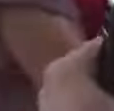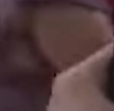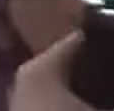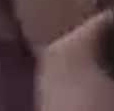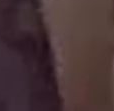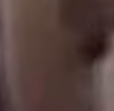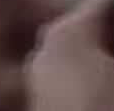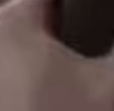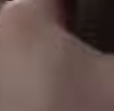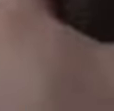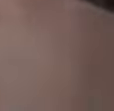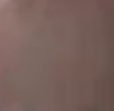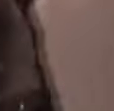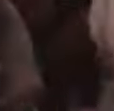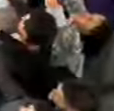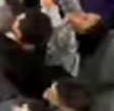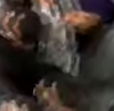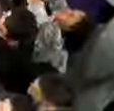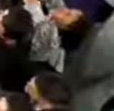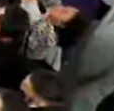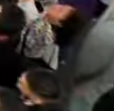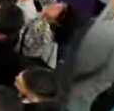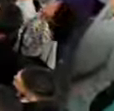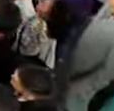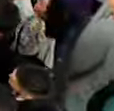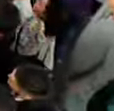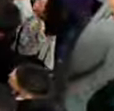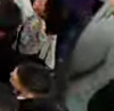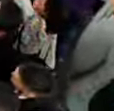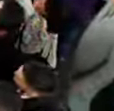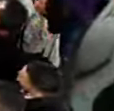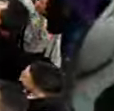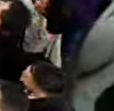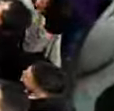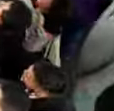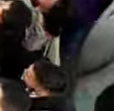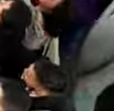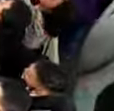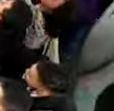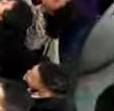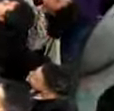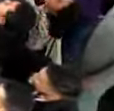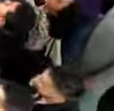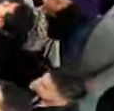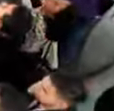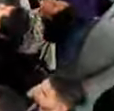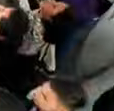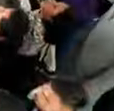Estamos medio por favor.